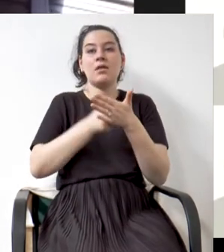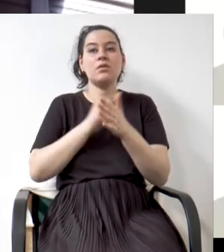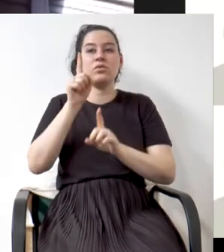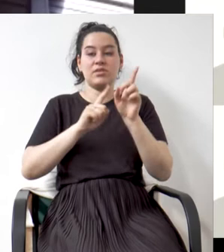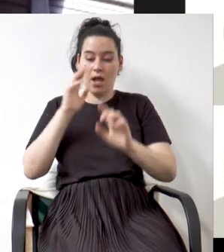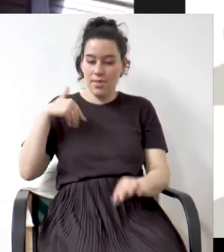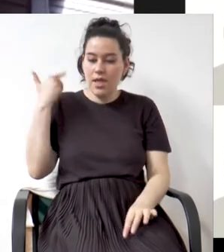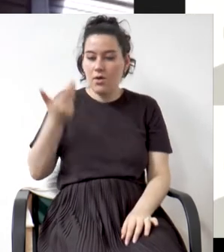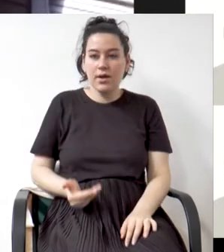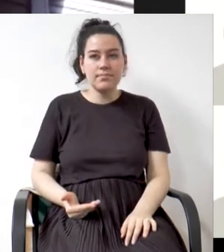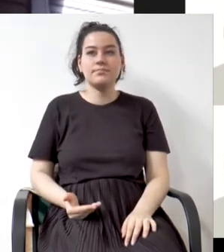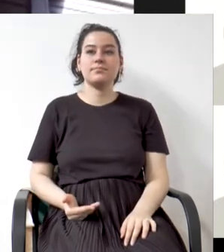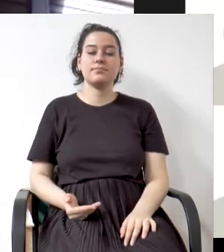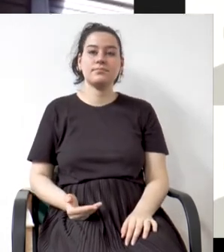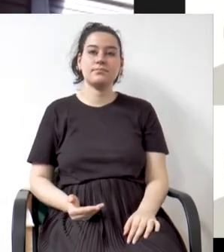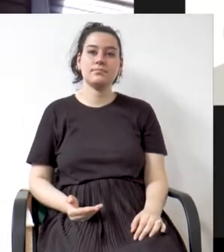hasta el día de hoy.